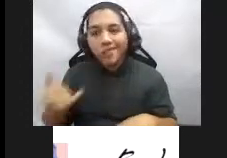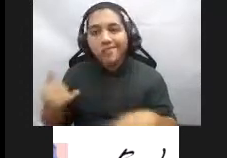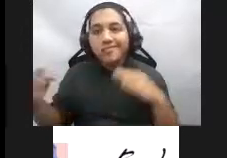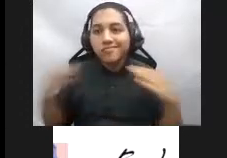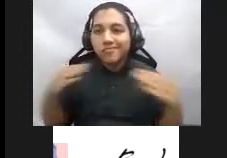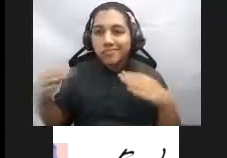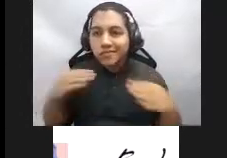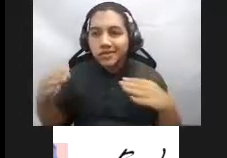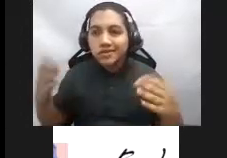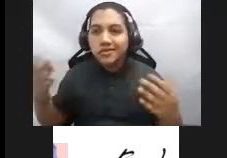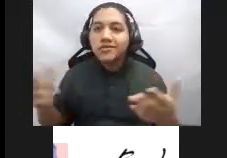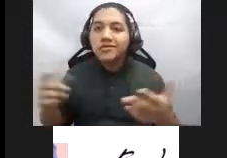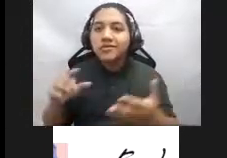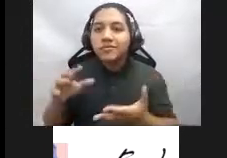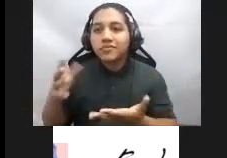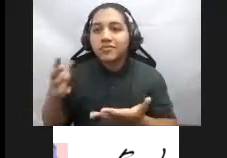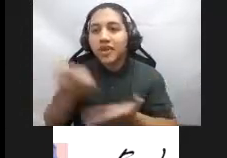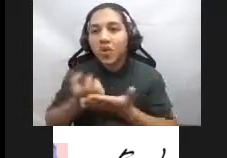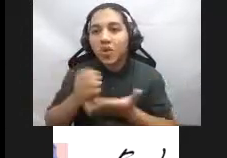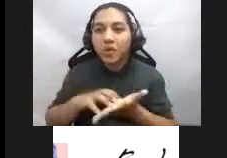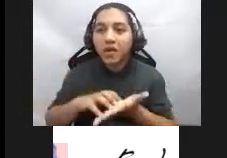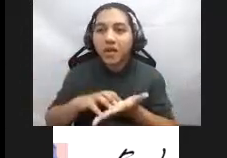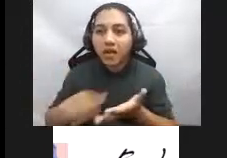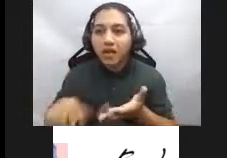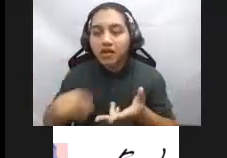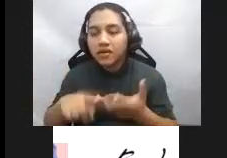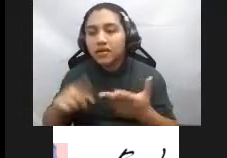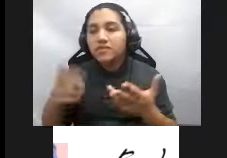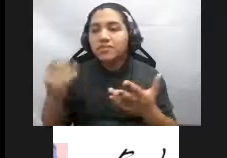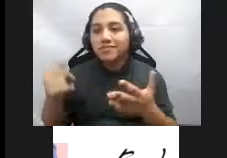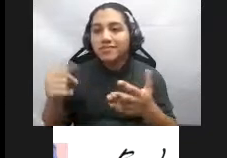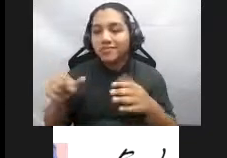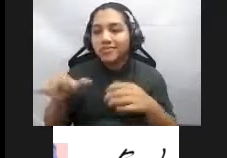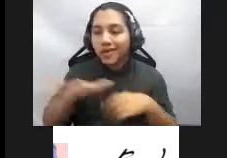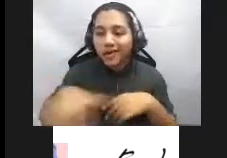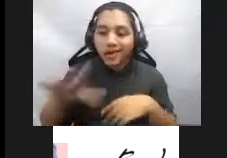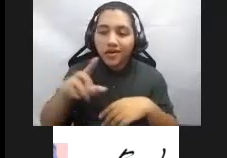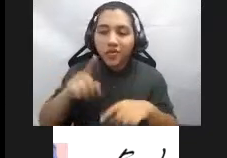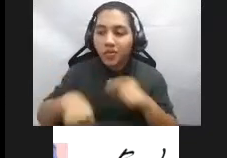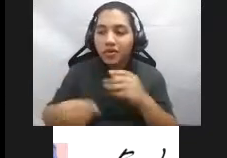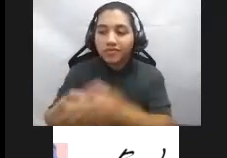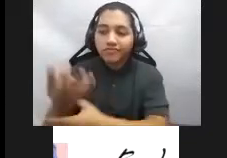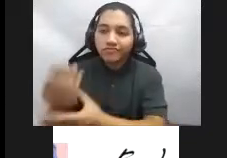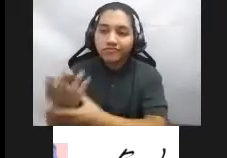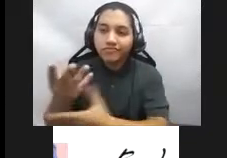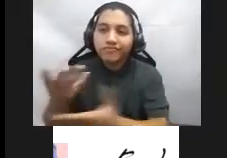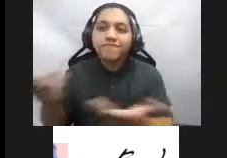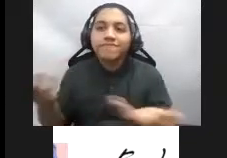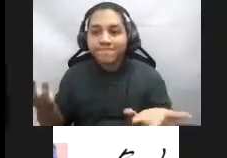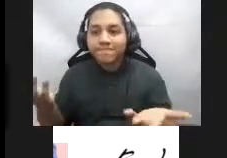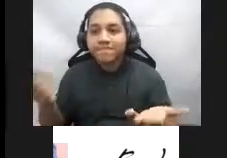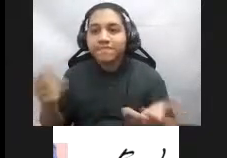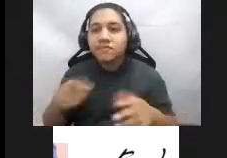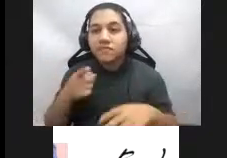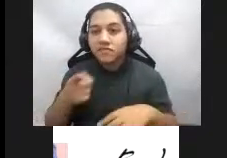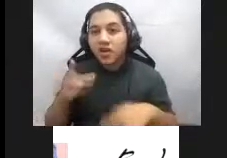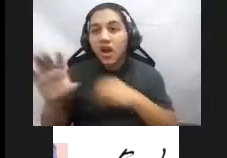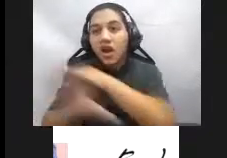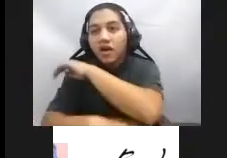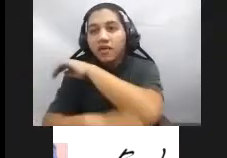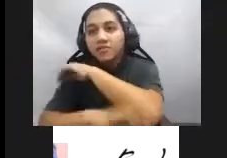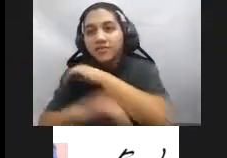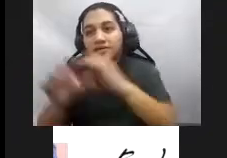inestabilidad, debido a que la tierra no se podía cultivar. Y muchos de estos campesinos no tienen otra